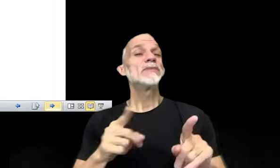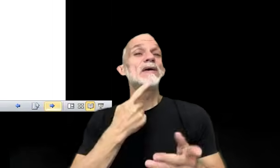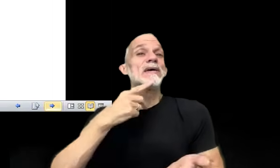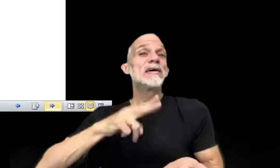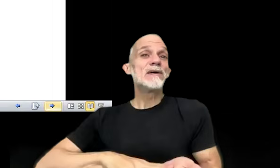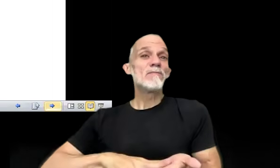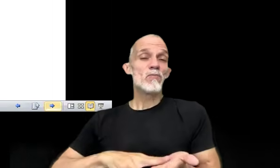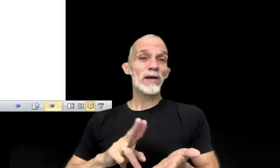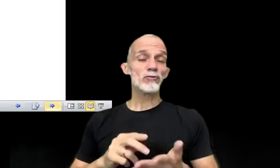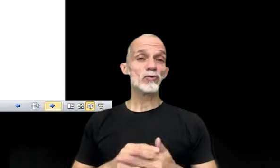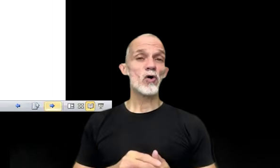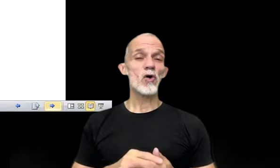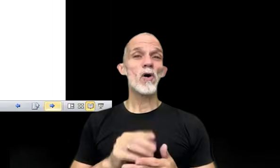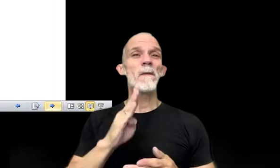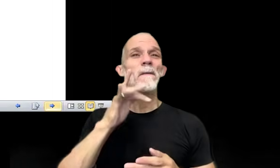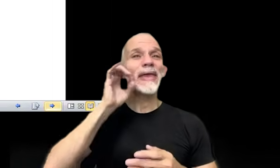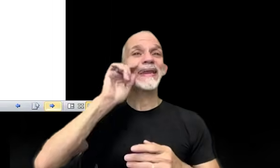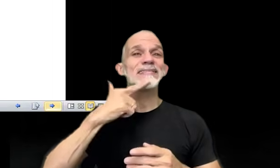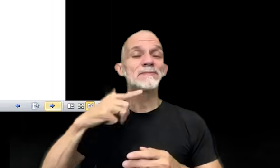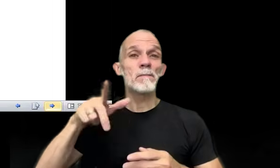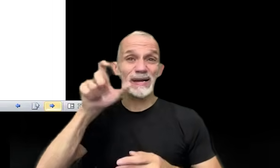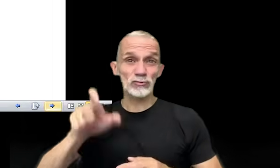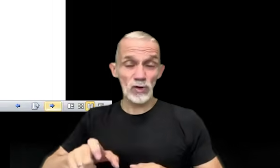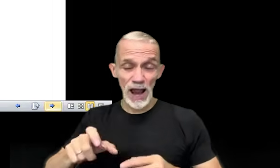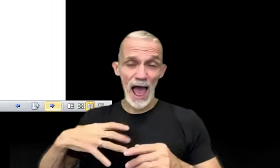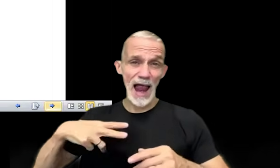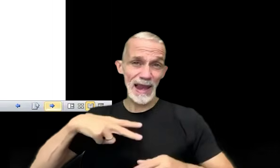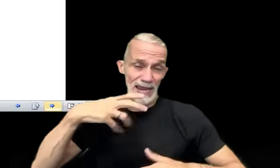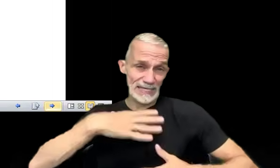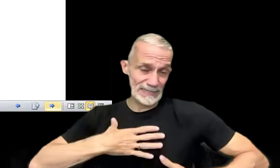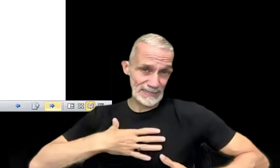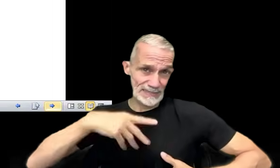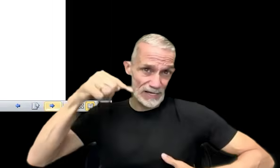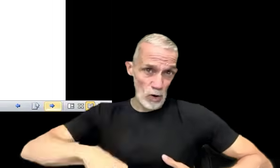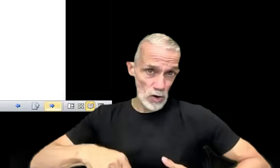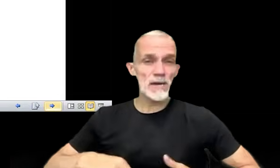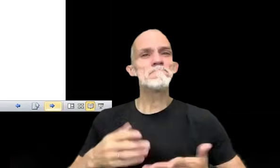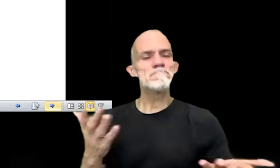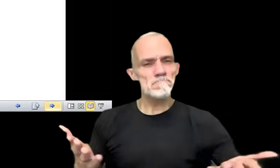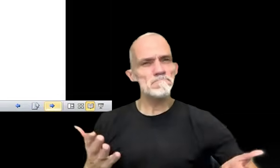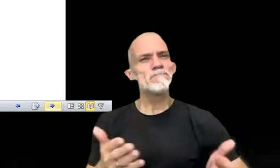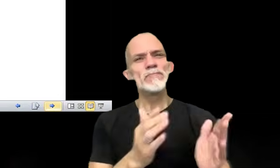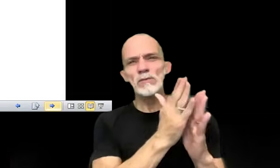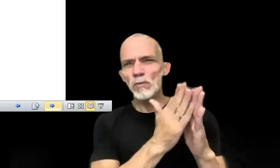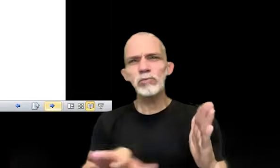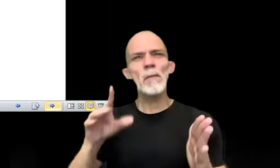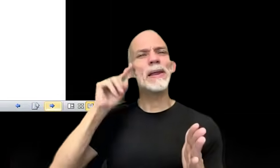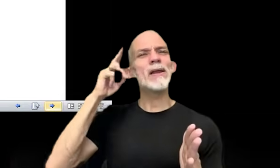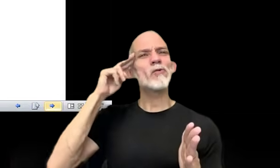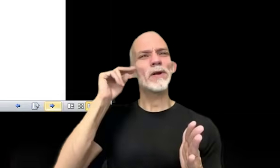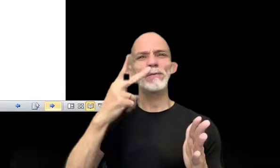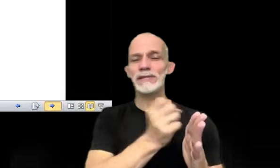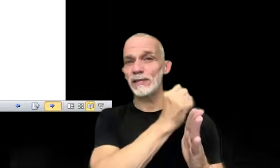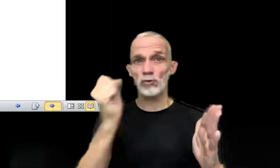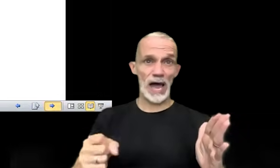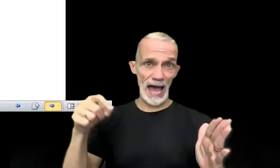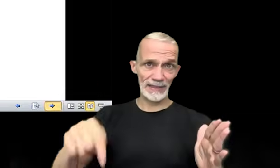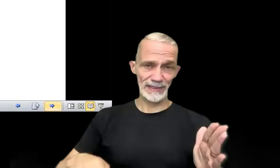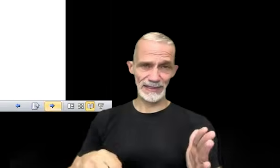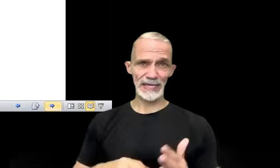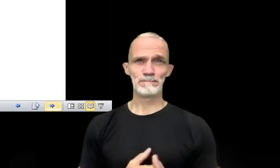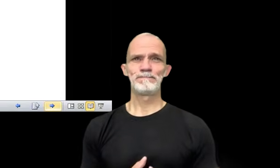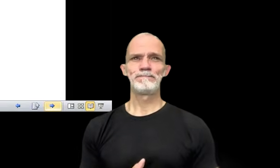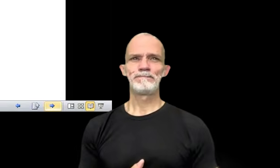otra denominación. El impuesto bienes personales, tal cual hoy lo conocemos, es aquel que nos acompaña desde